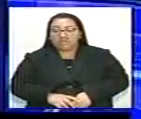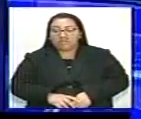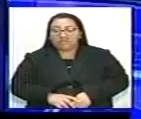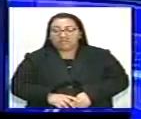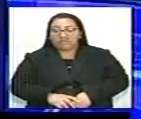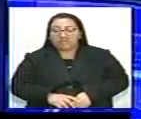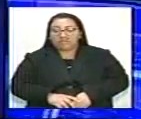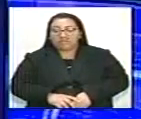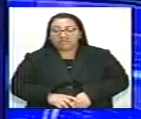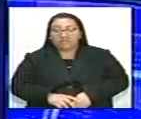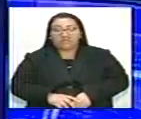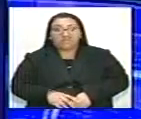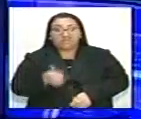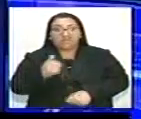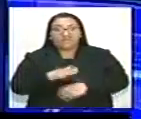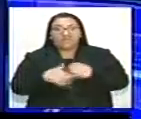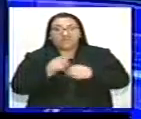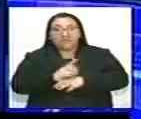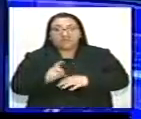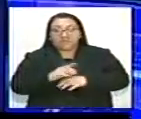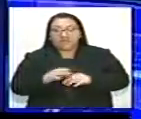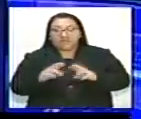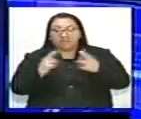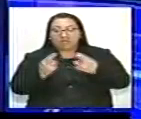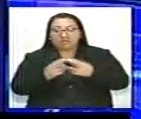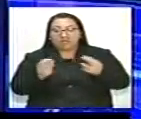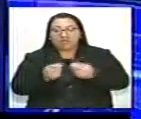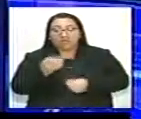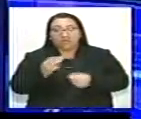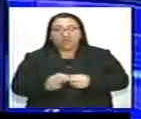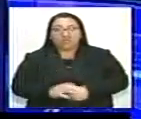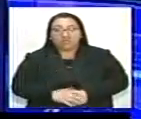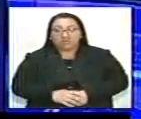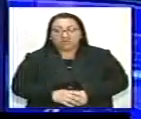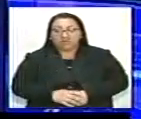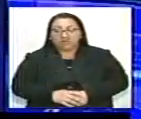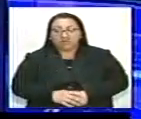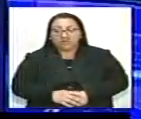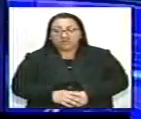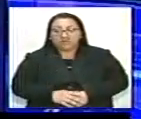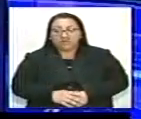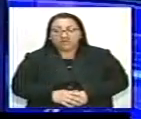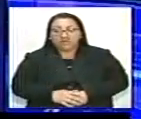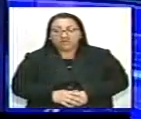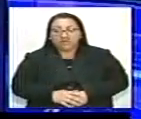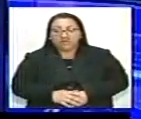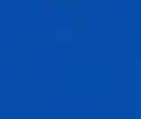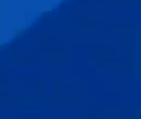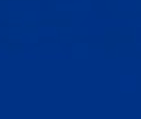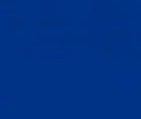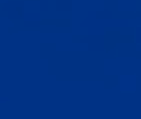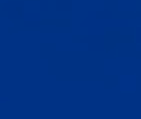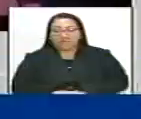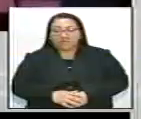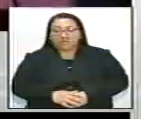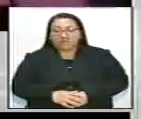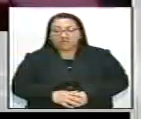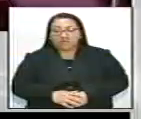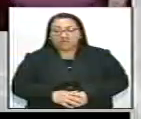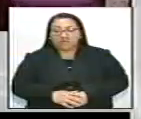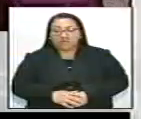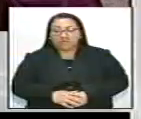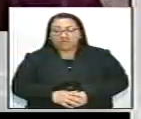Bien, veíamos el desarrollo de la sesión de instalación de la Comisión de Justicia, que ahora preside el congresista Moisés Díaz-Pianto. Nos